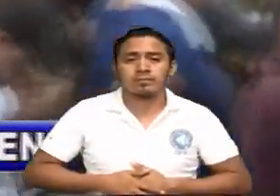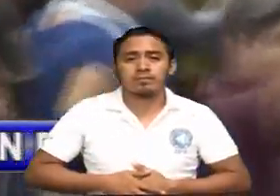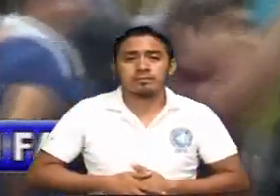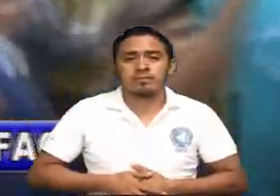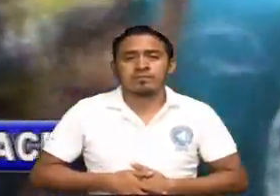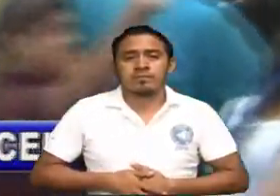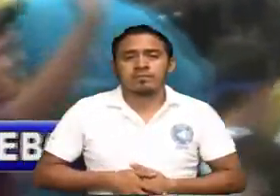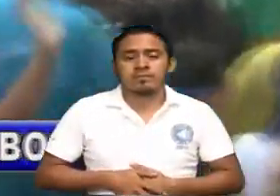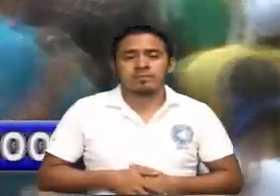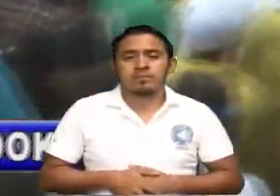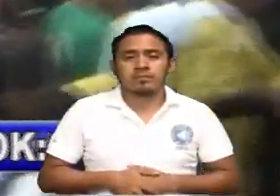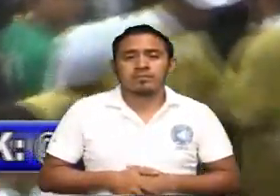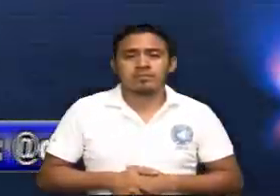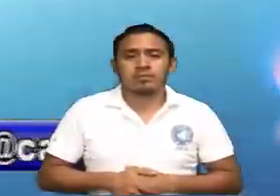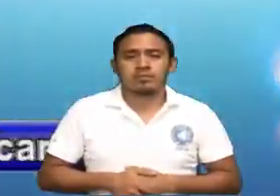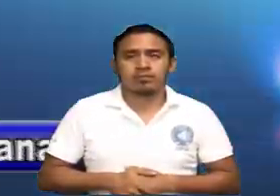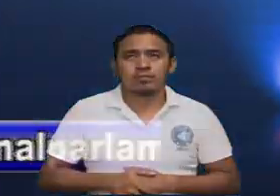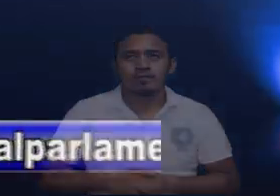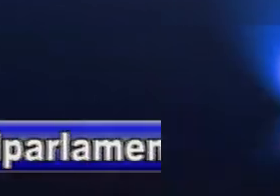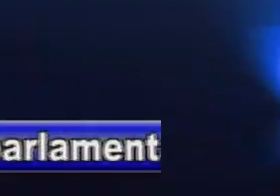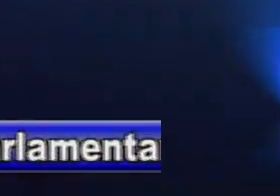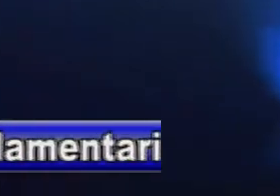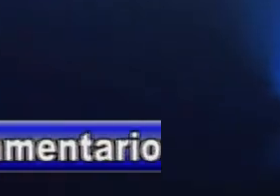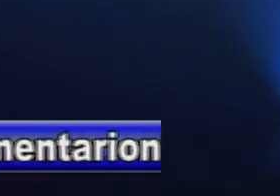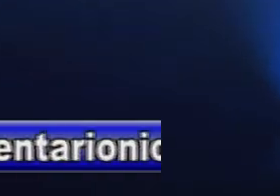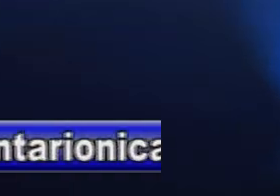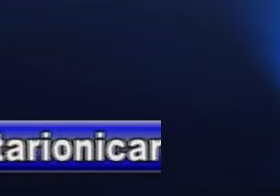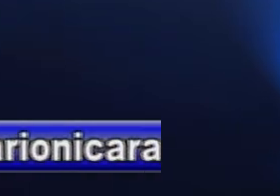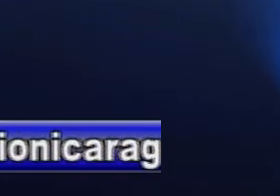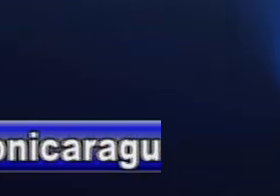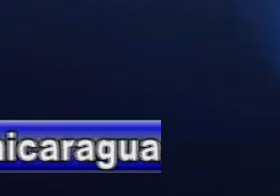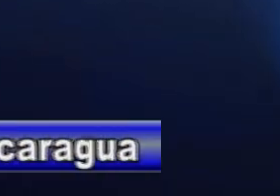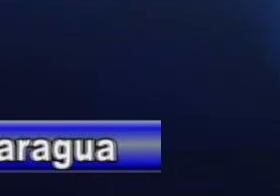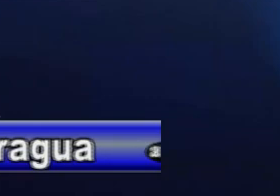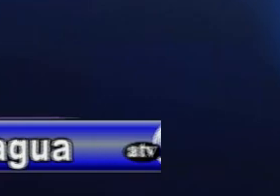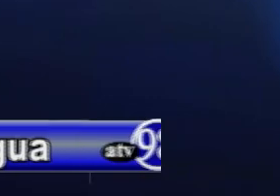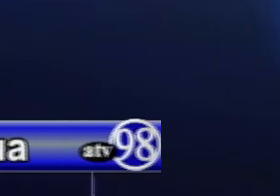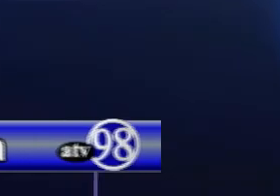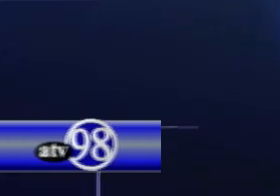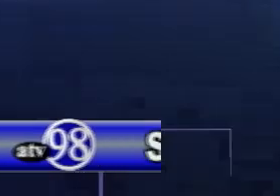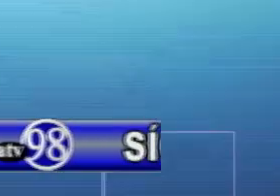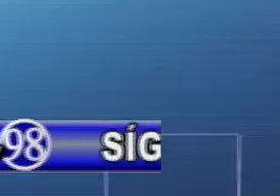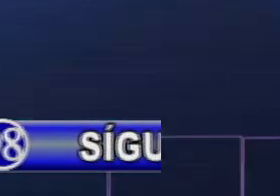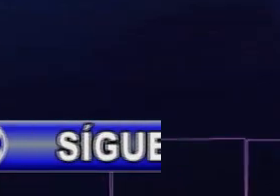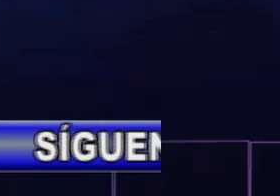Liz Escoto.